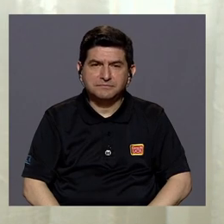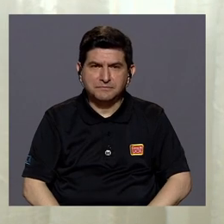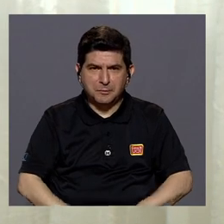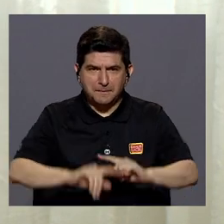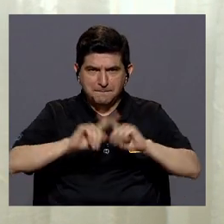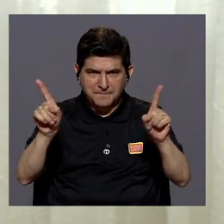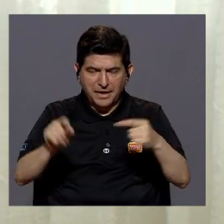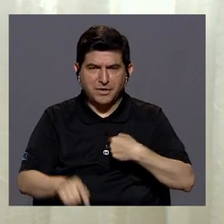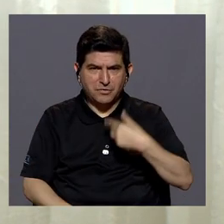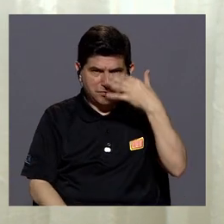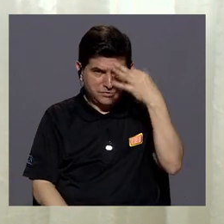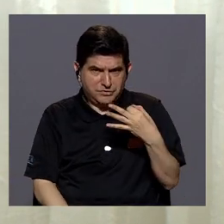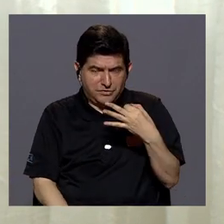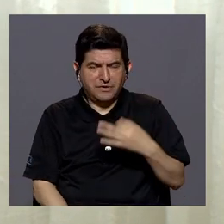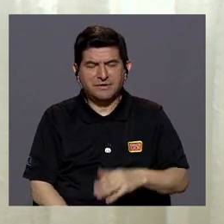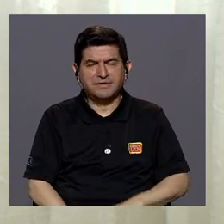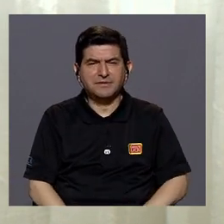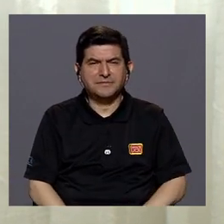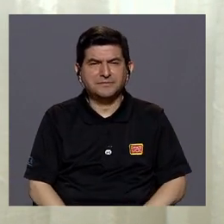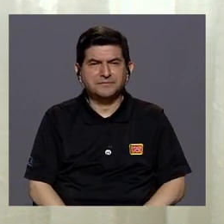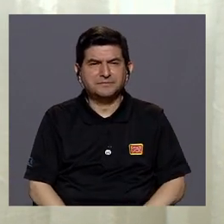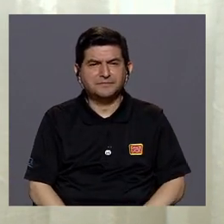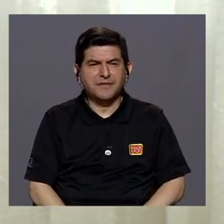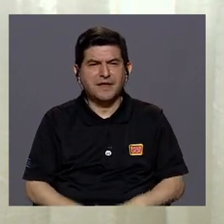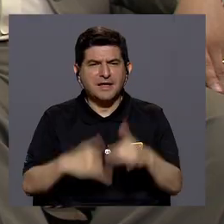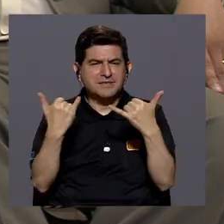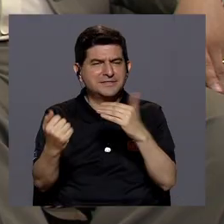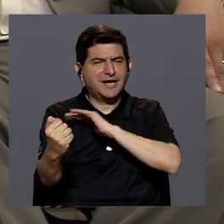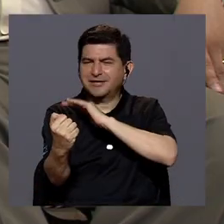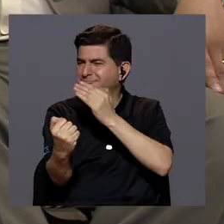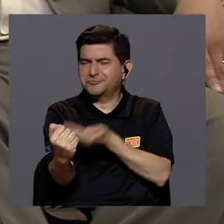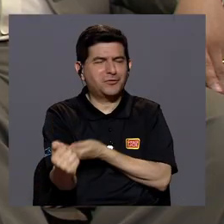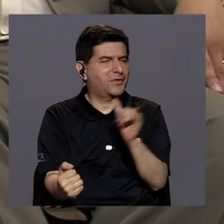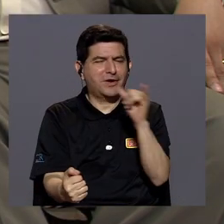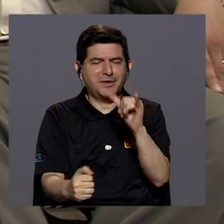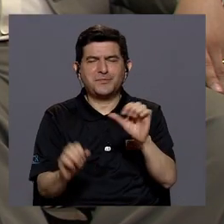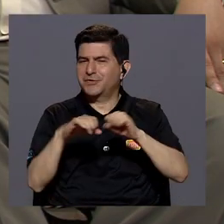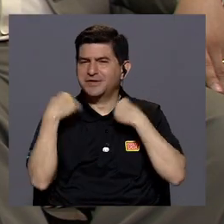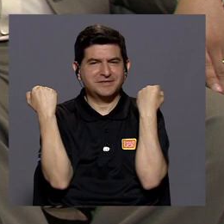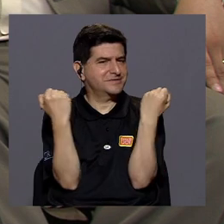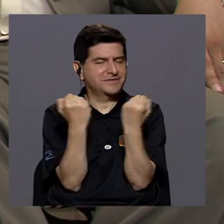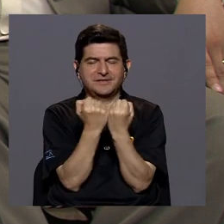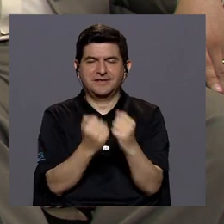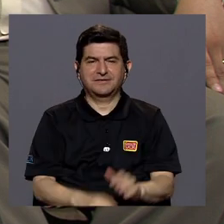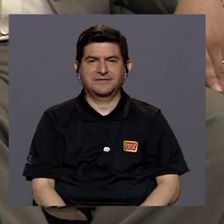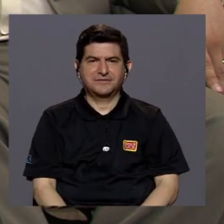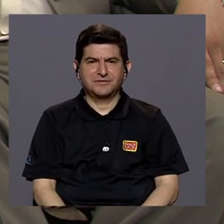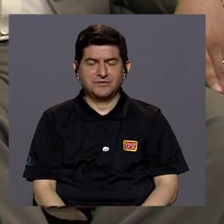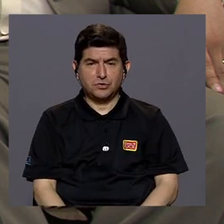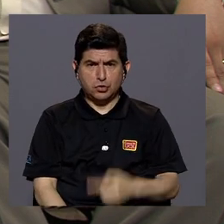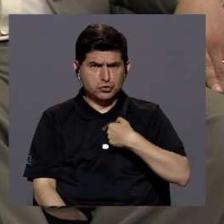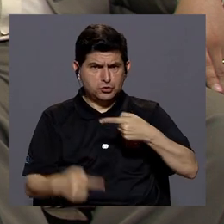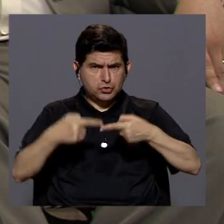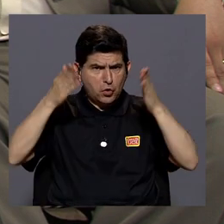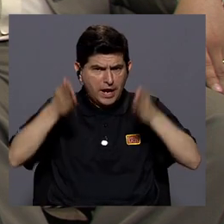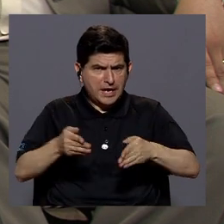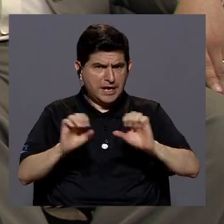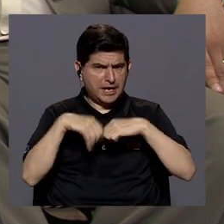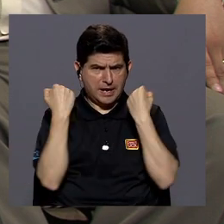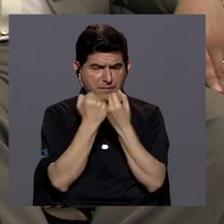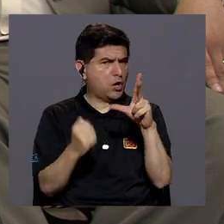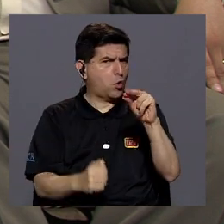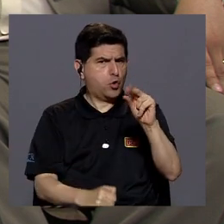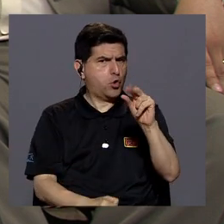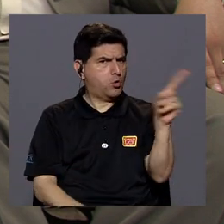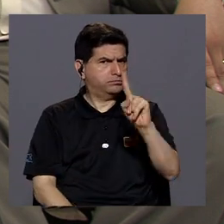dichosamente, creo que han perdido poder los sindicatos. Yo no soy enemigo de los sindicatos, no